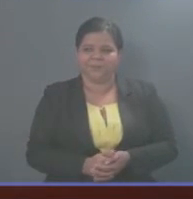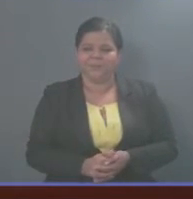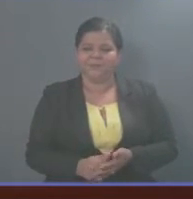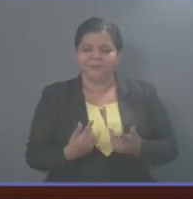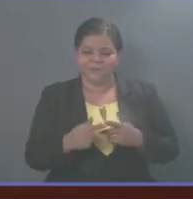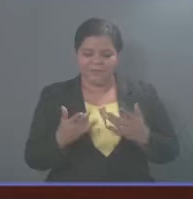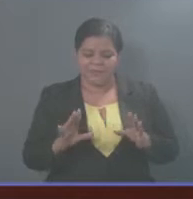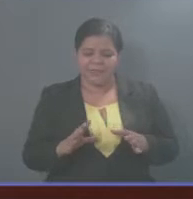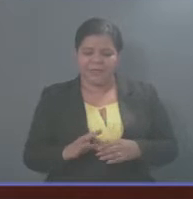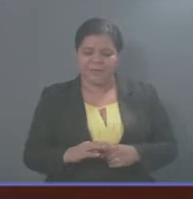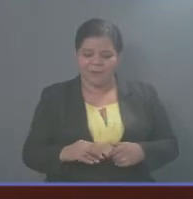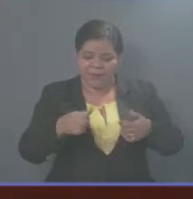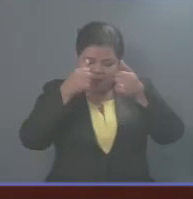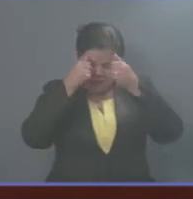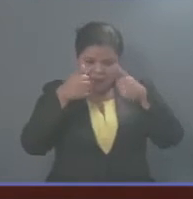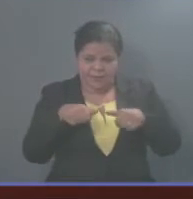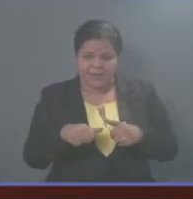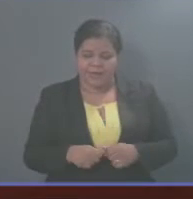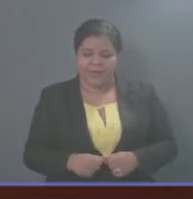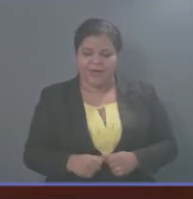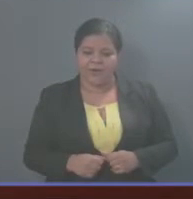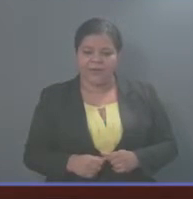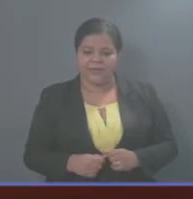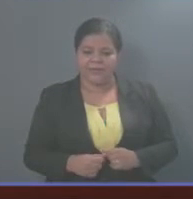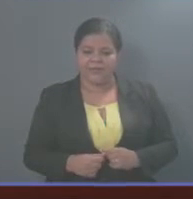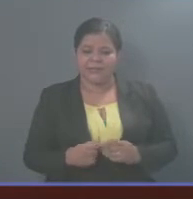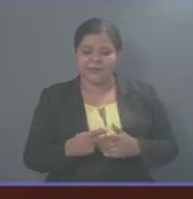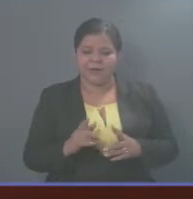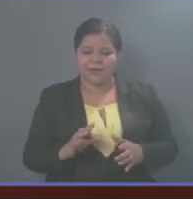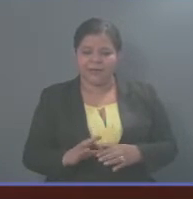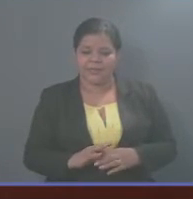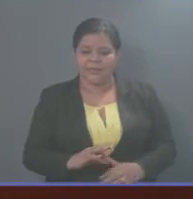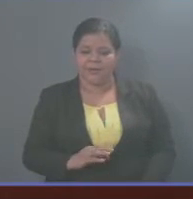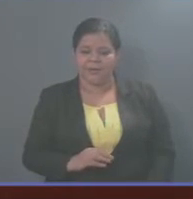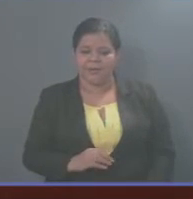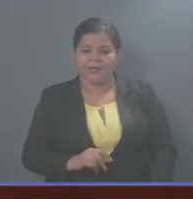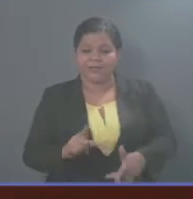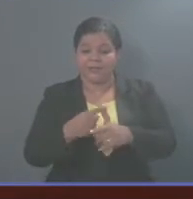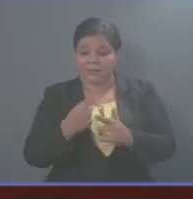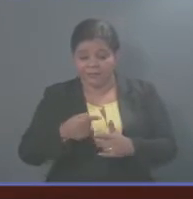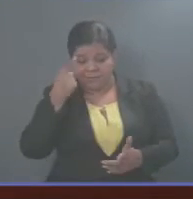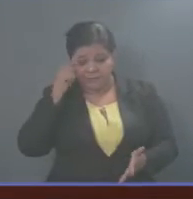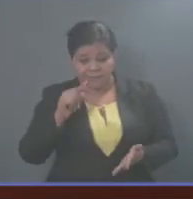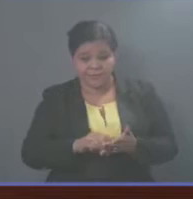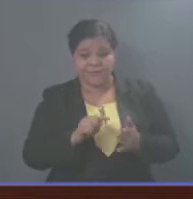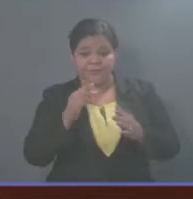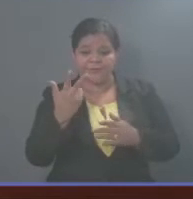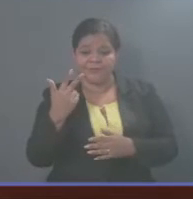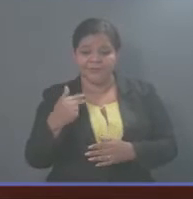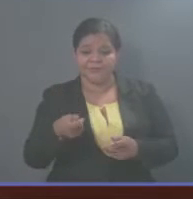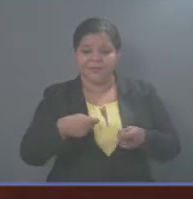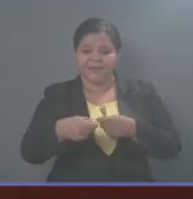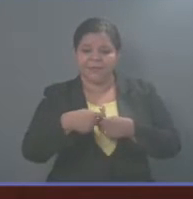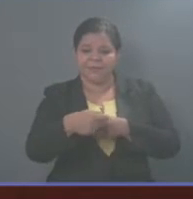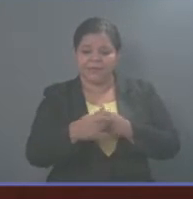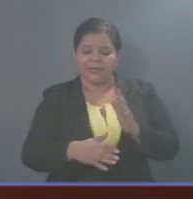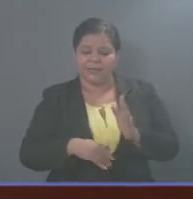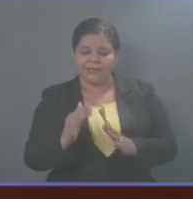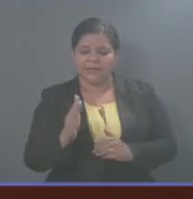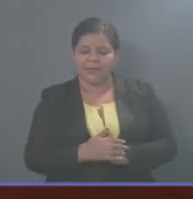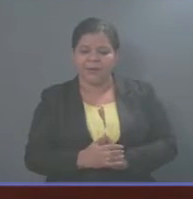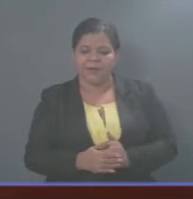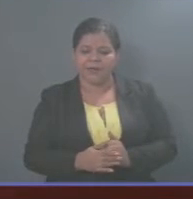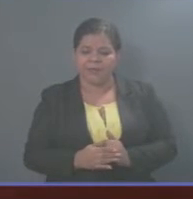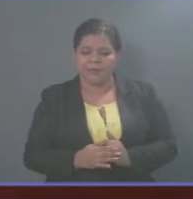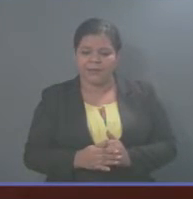realizó su viaje a la República Oriental de Uruguay del 3 al 6 de diciembre del año 2012, el señor